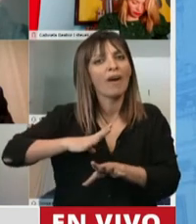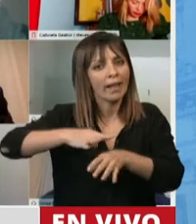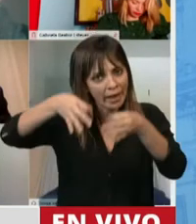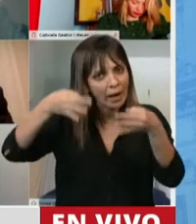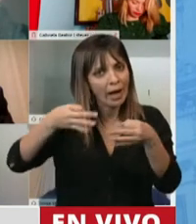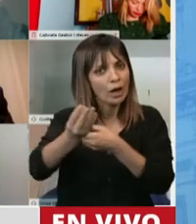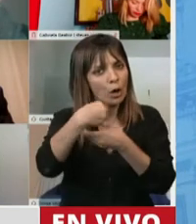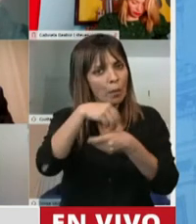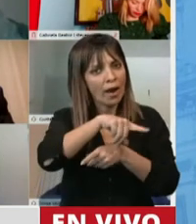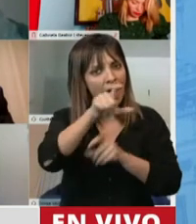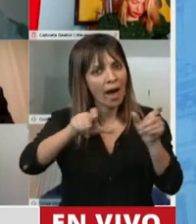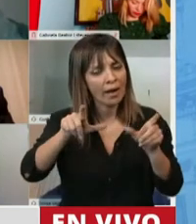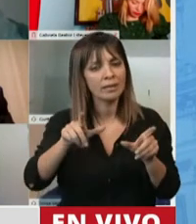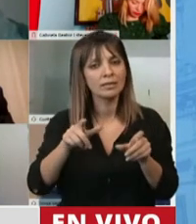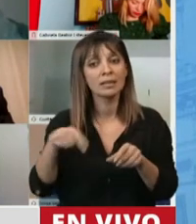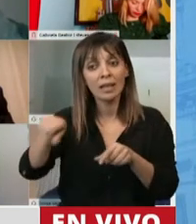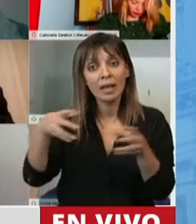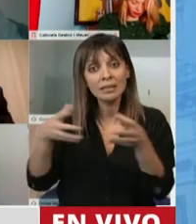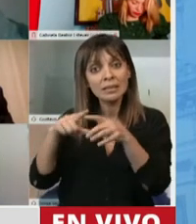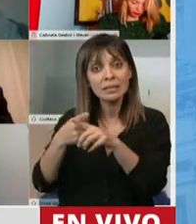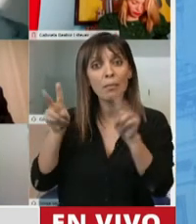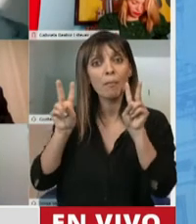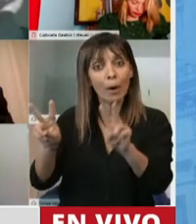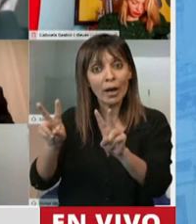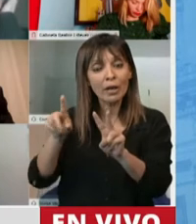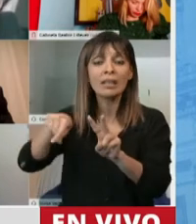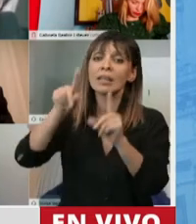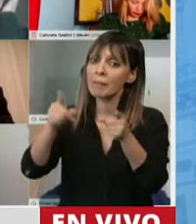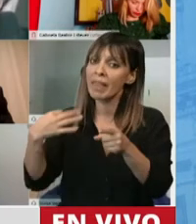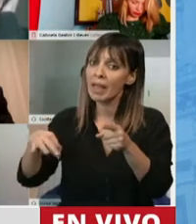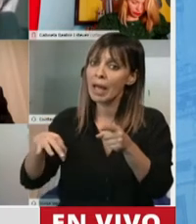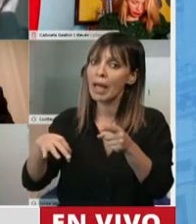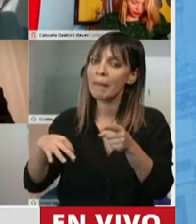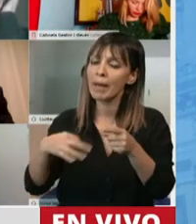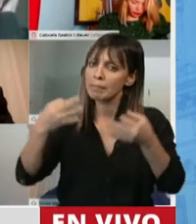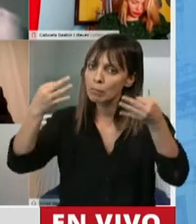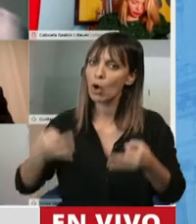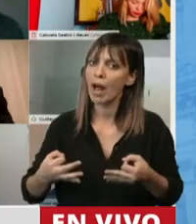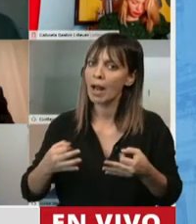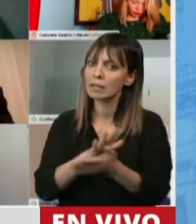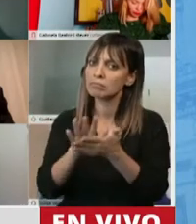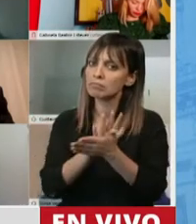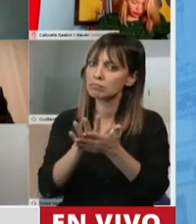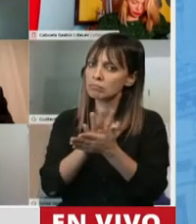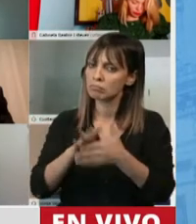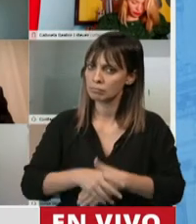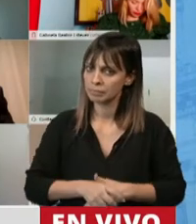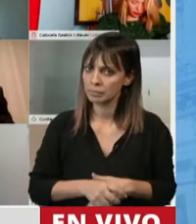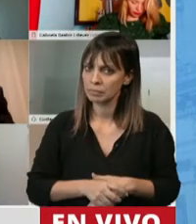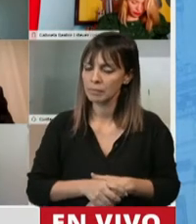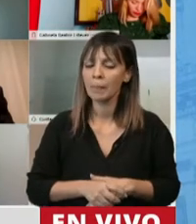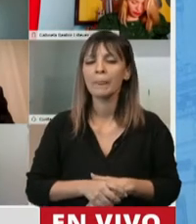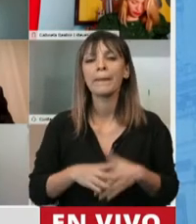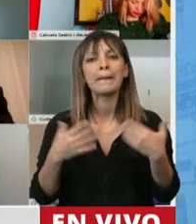pendiente y que el peronismo tiene la obligación política y moral de resolver. Por